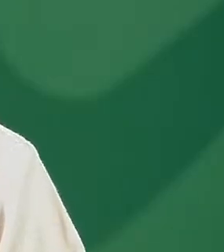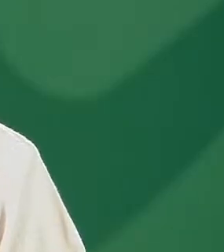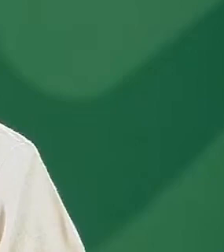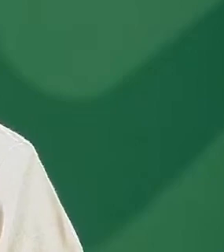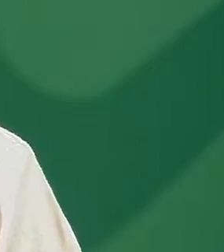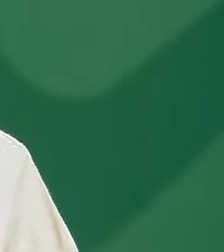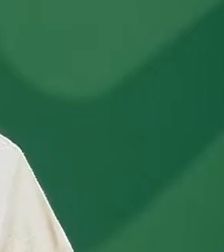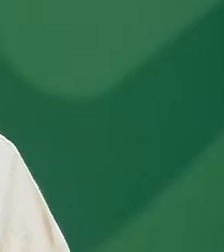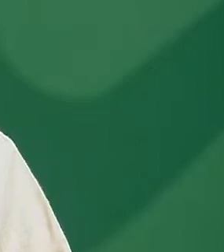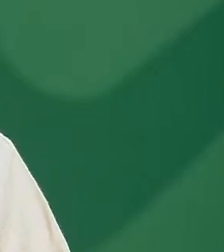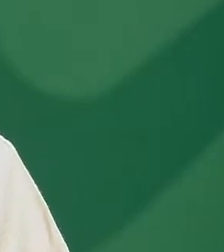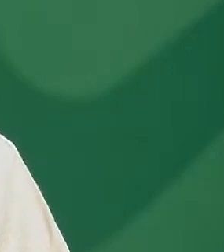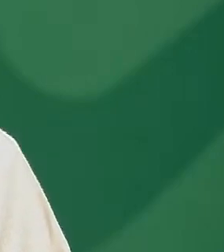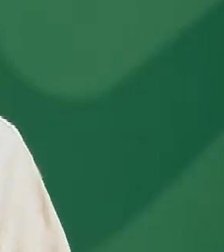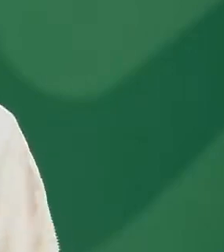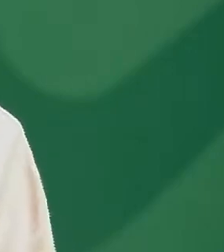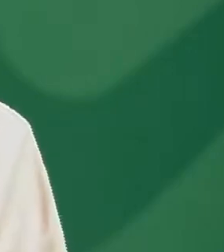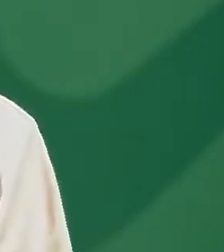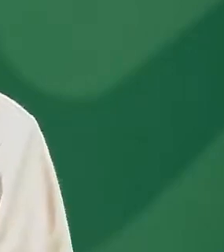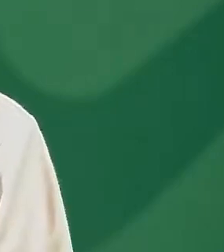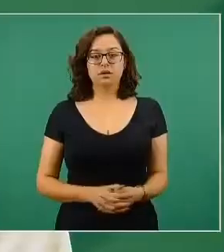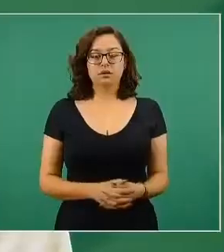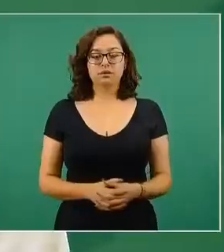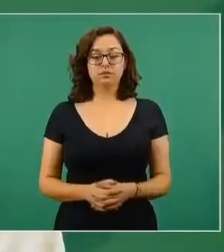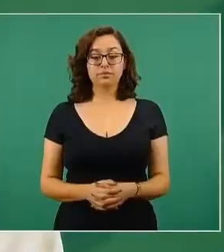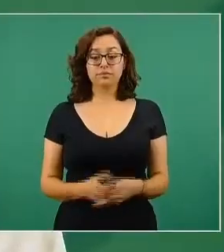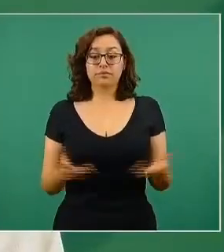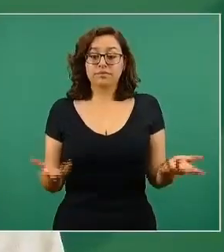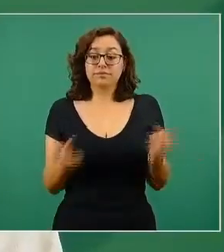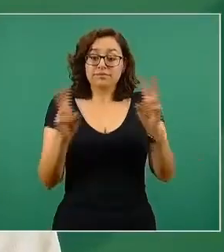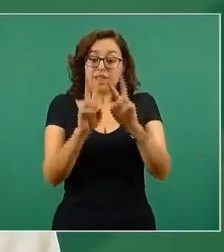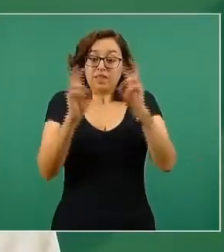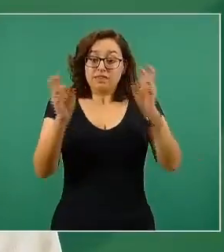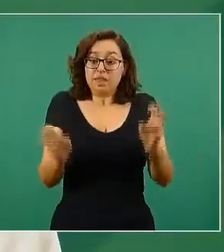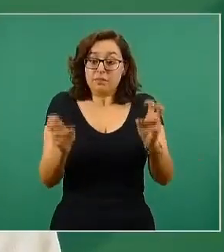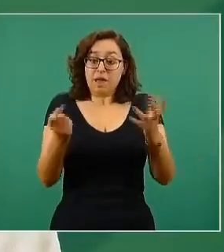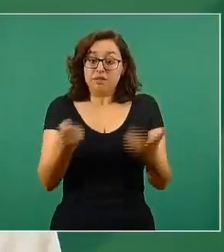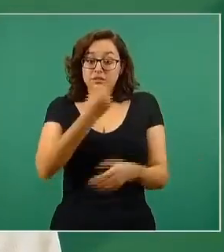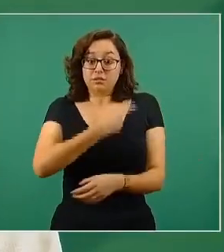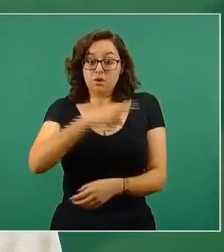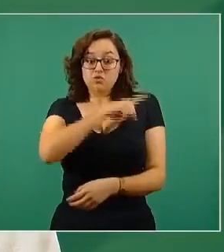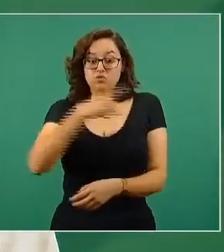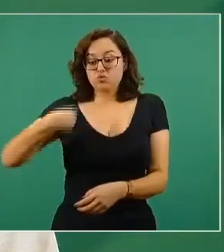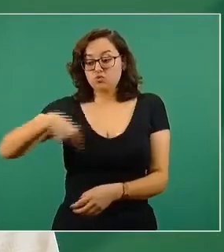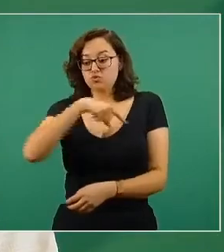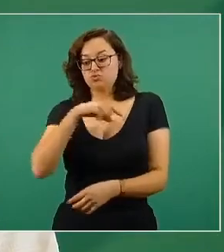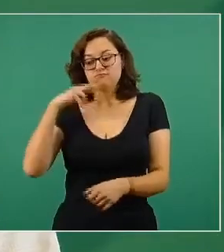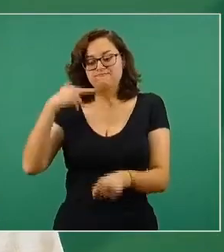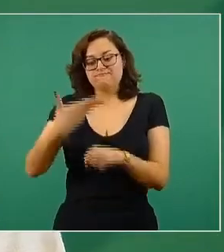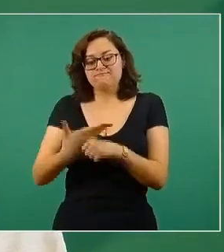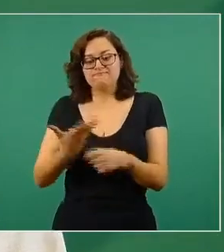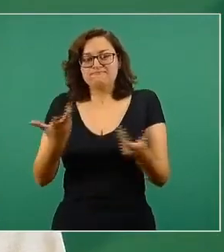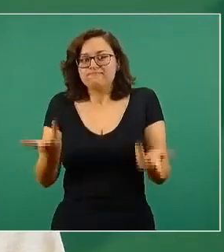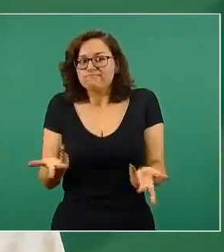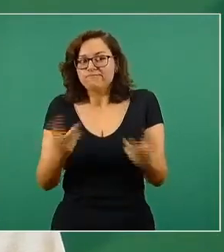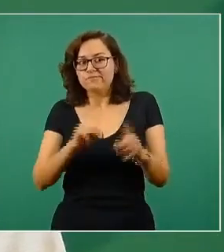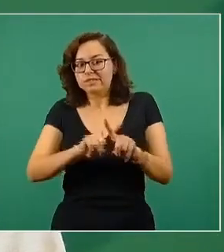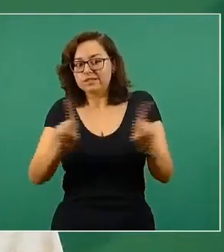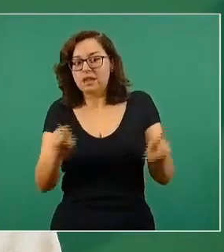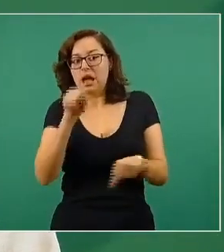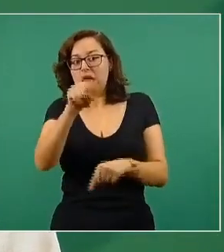temas laborales. A usted, persona trabajadora, le recuerdo que existe la Procuraduría de Defensa del Trabajo, la